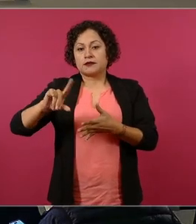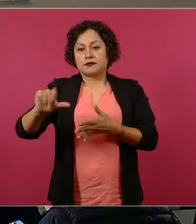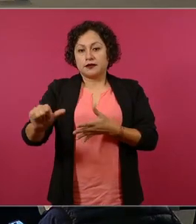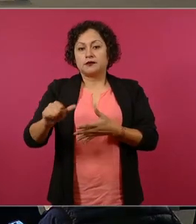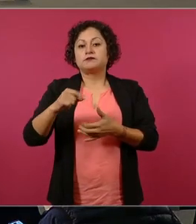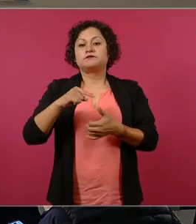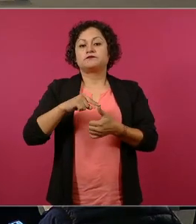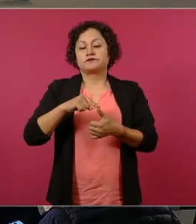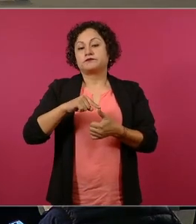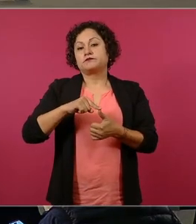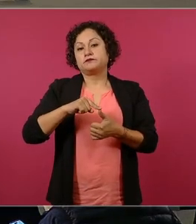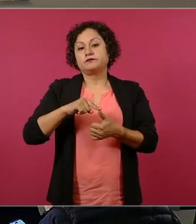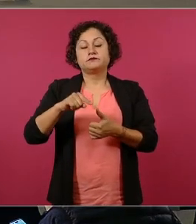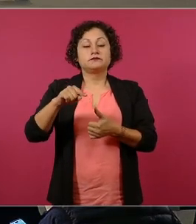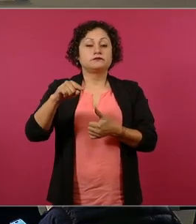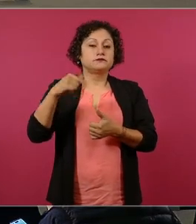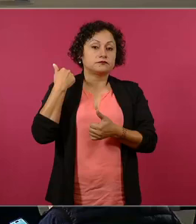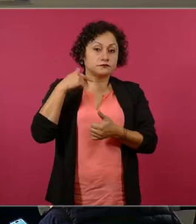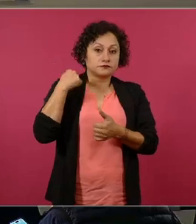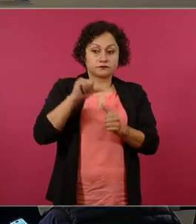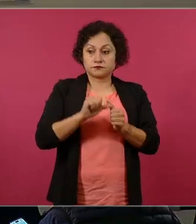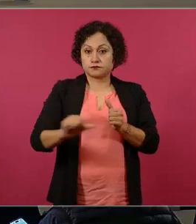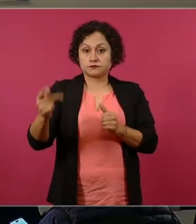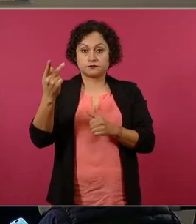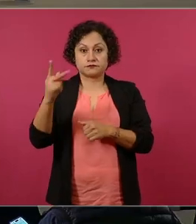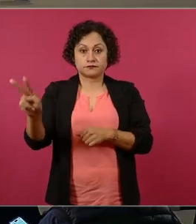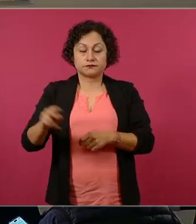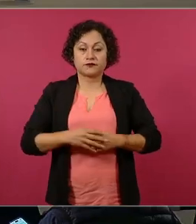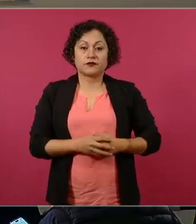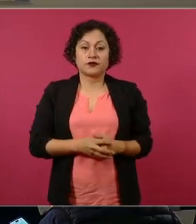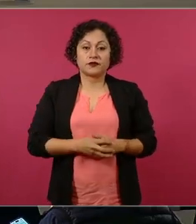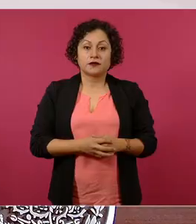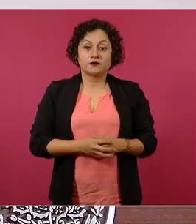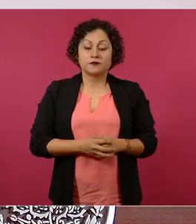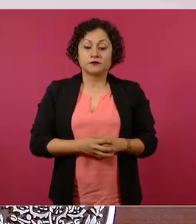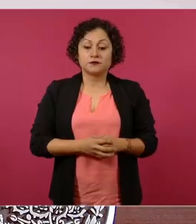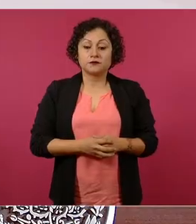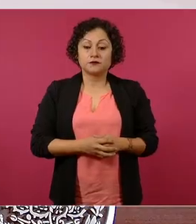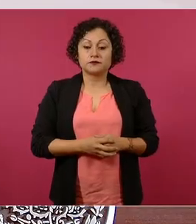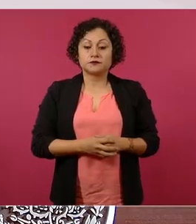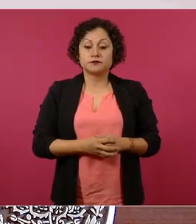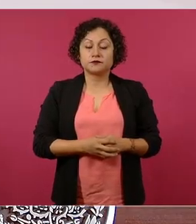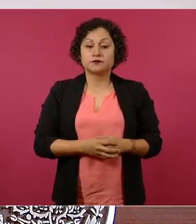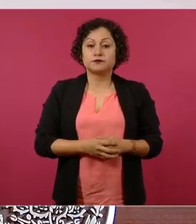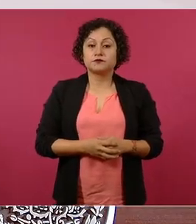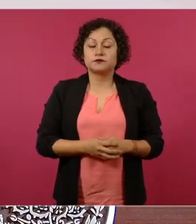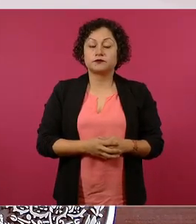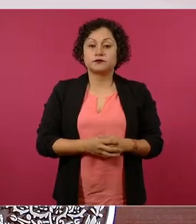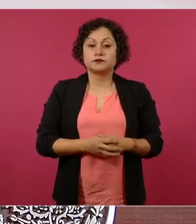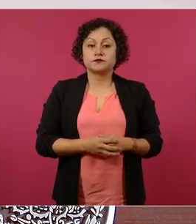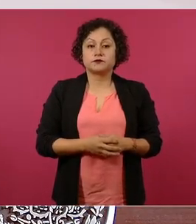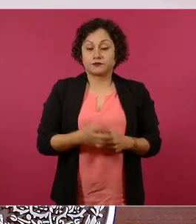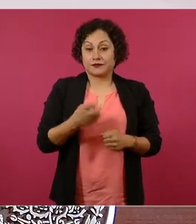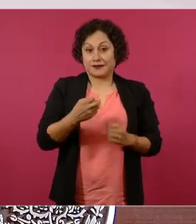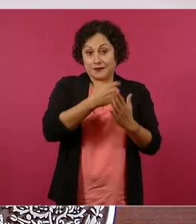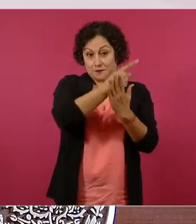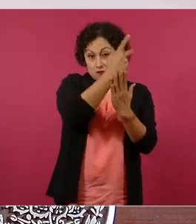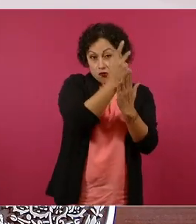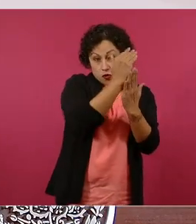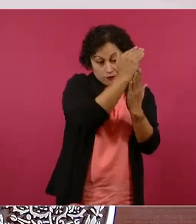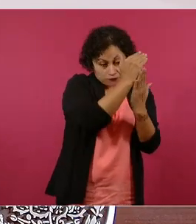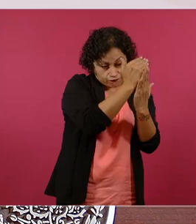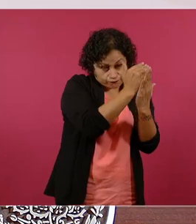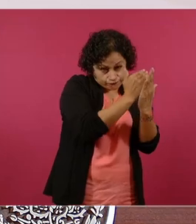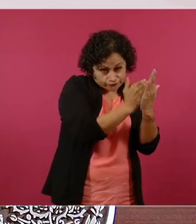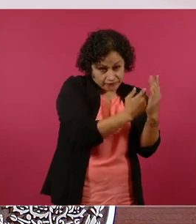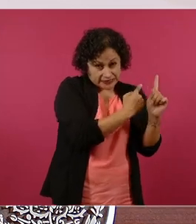eje Guadalajara eh Vallarta además todo este este programa ha podido generar como